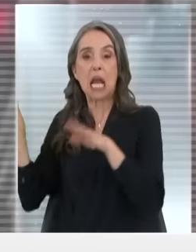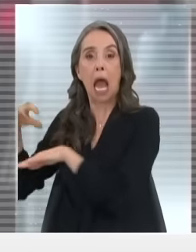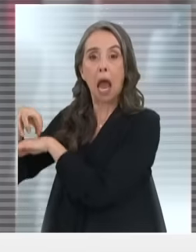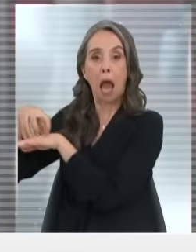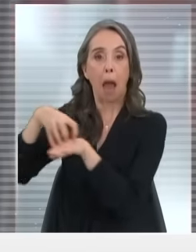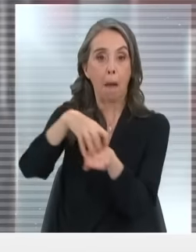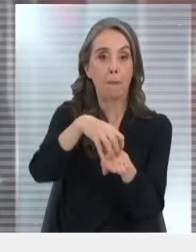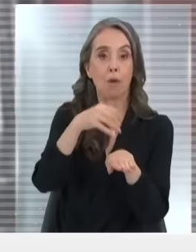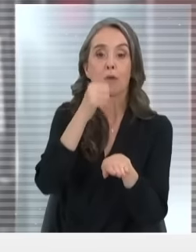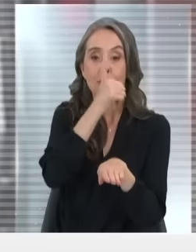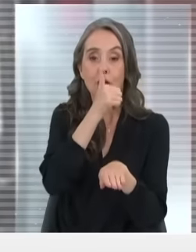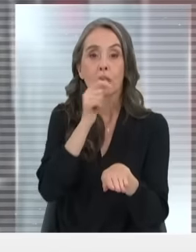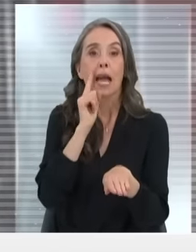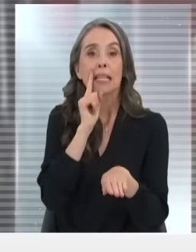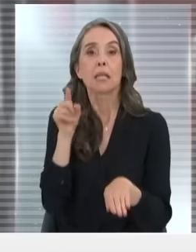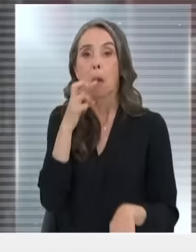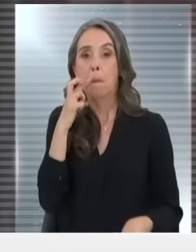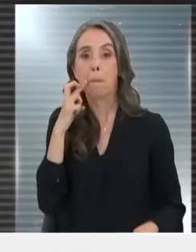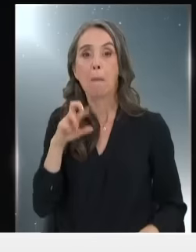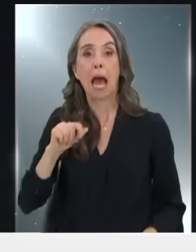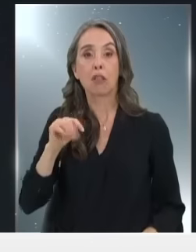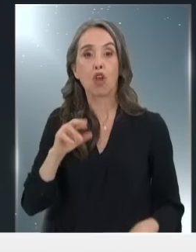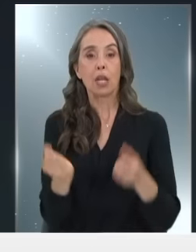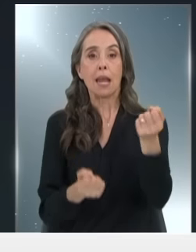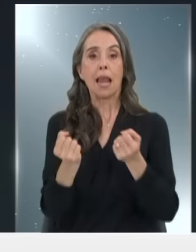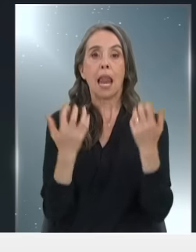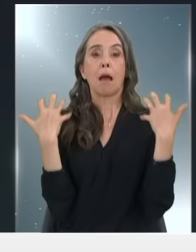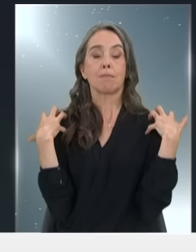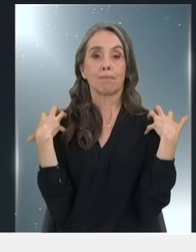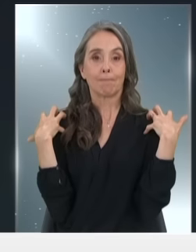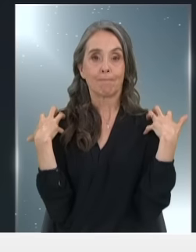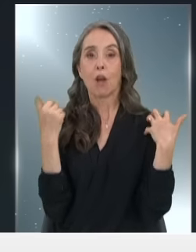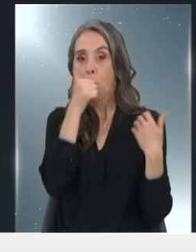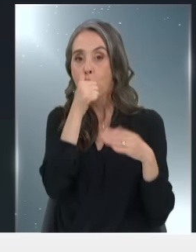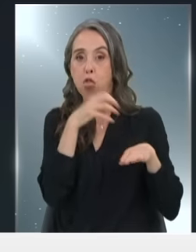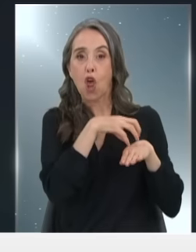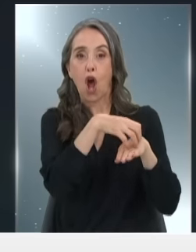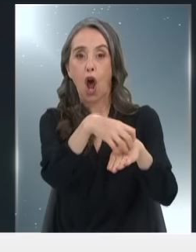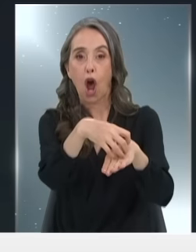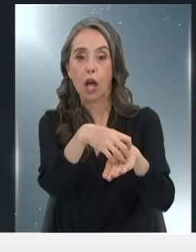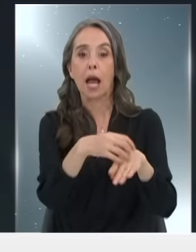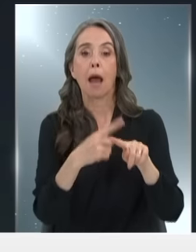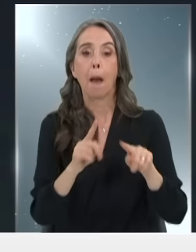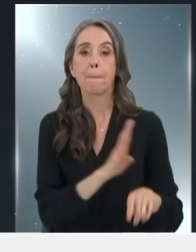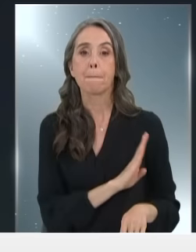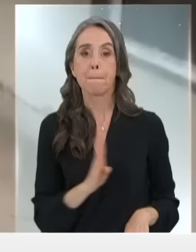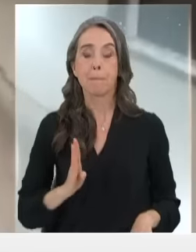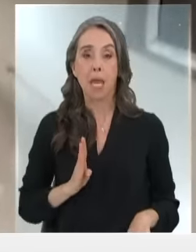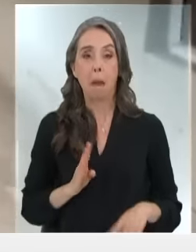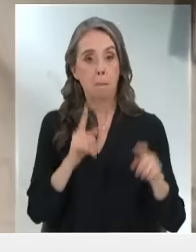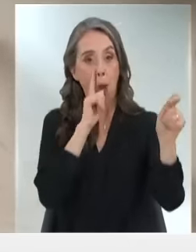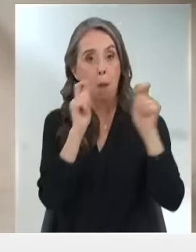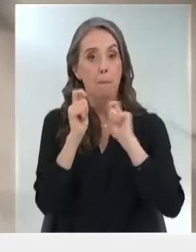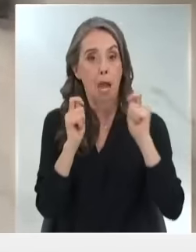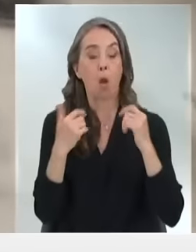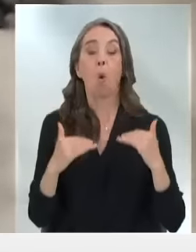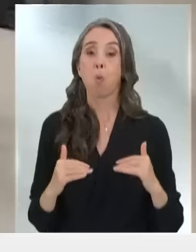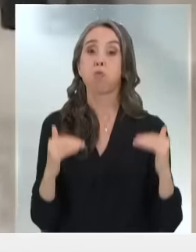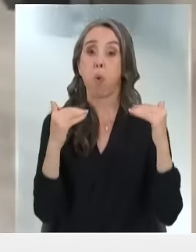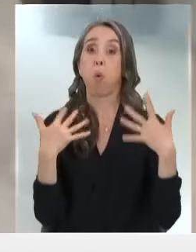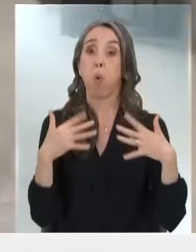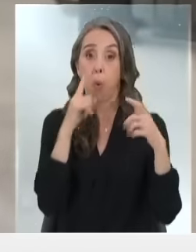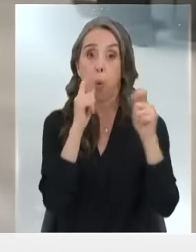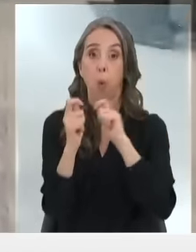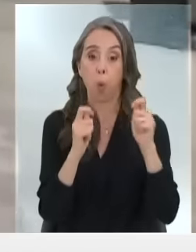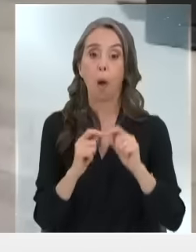encabezado por Francisco Marchand, padre de Antonella. Agrupación constituida por diversos integrantes de alta peligrosidad, quienes